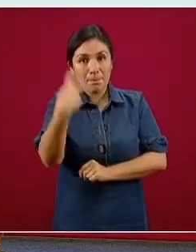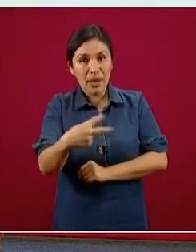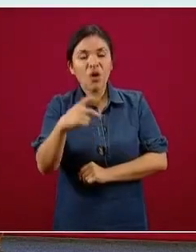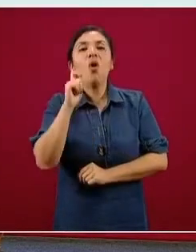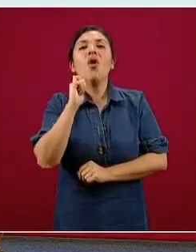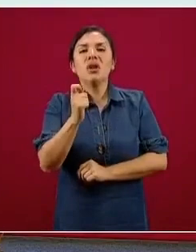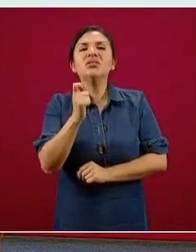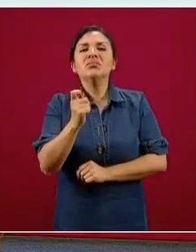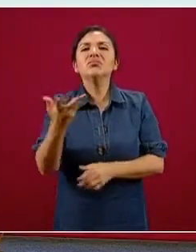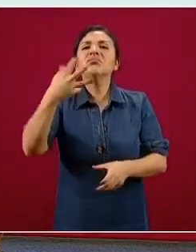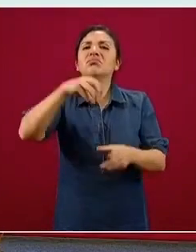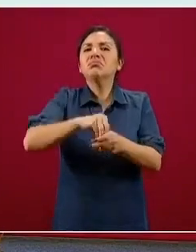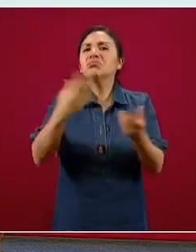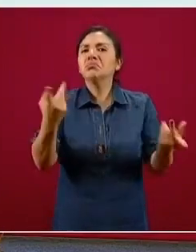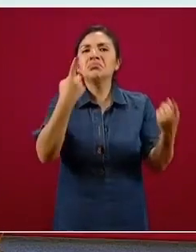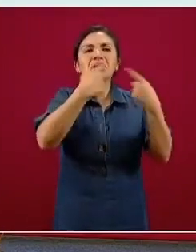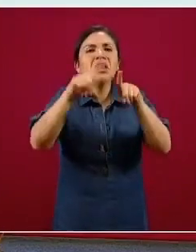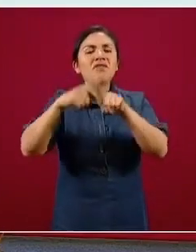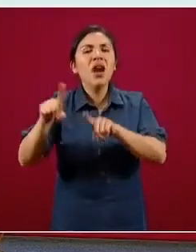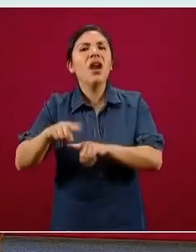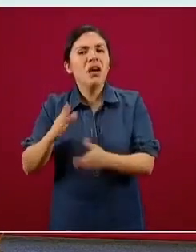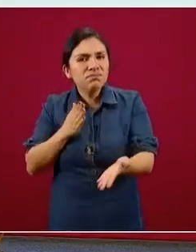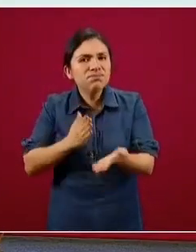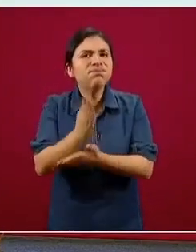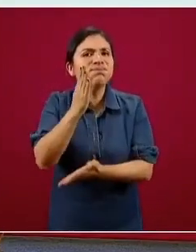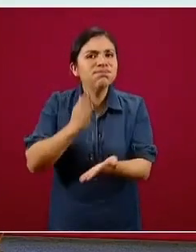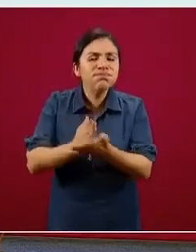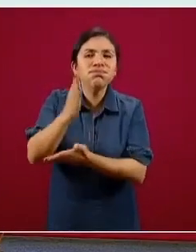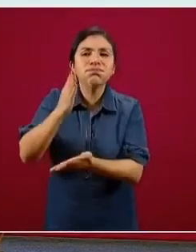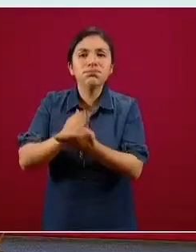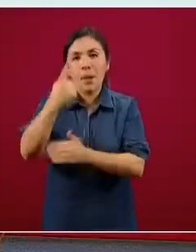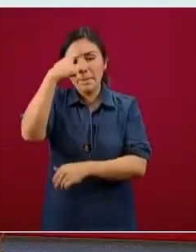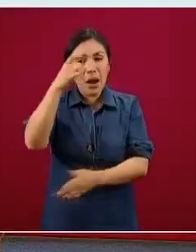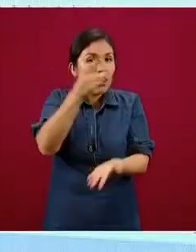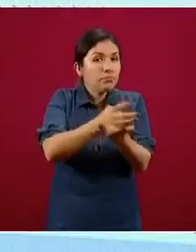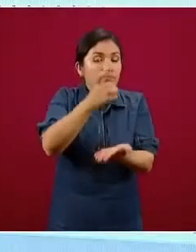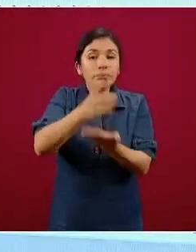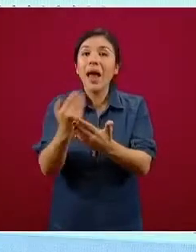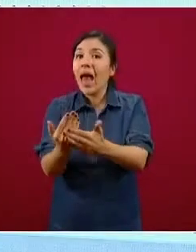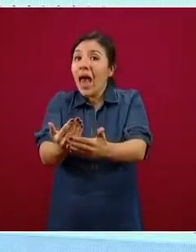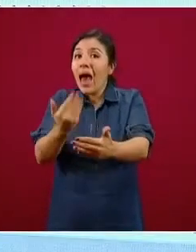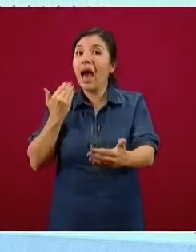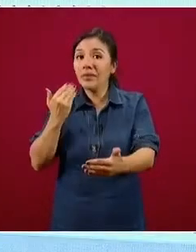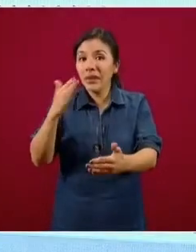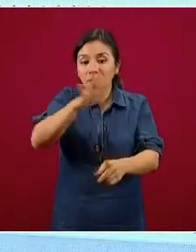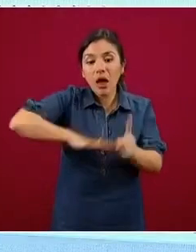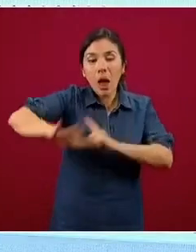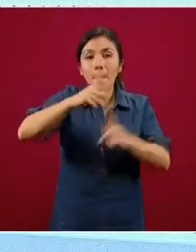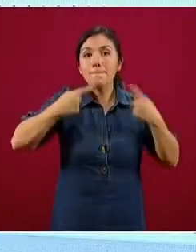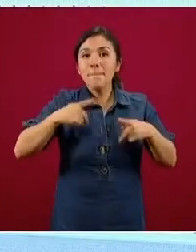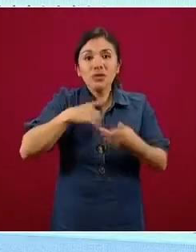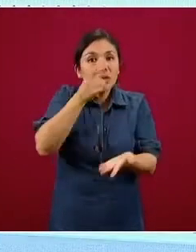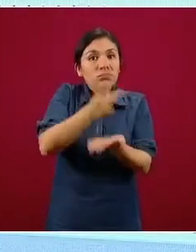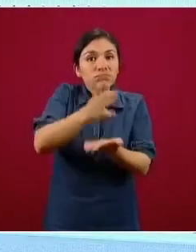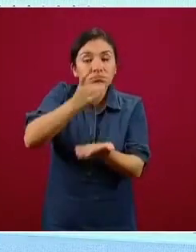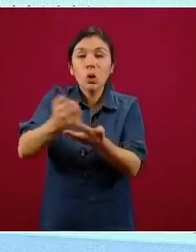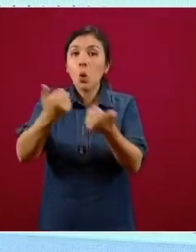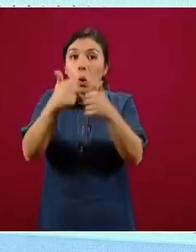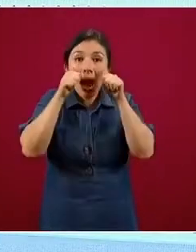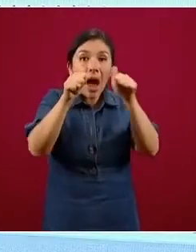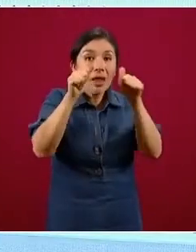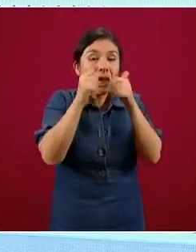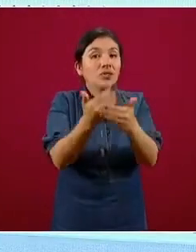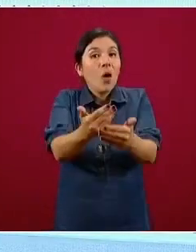que incluirá varias intervenciones de detección temprana en la comunidad y de atención